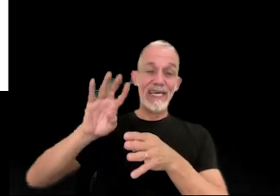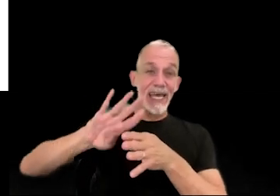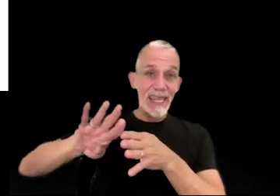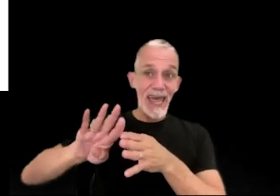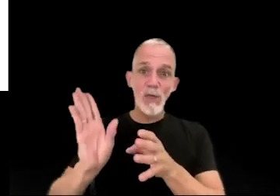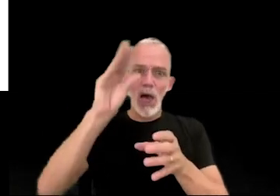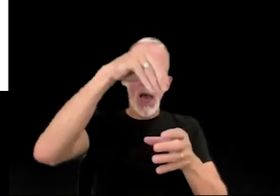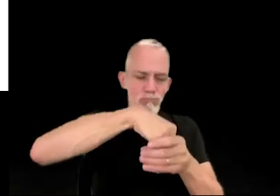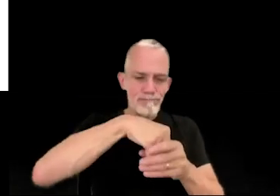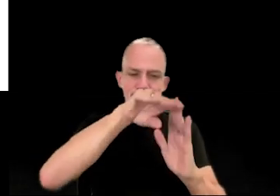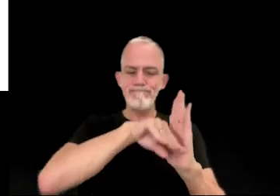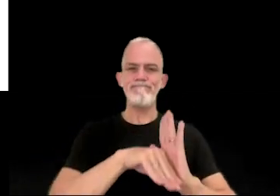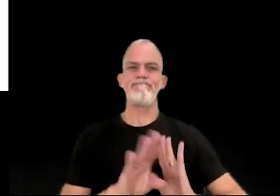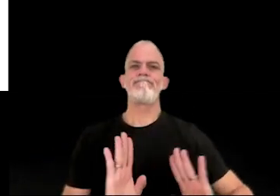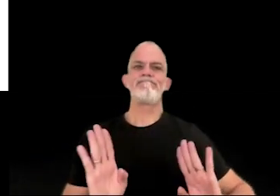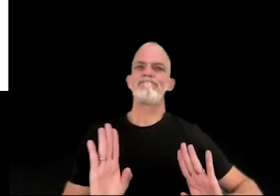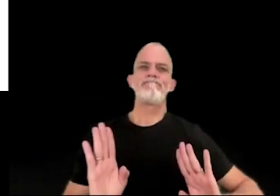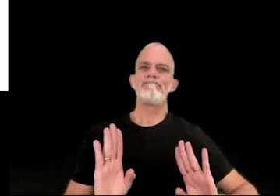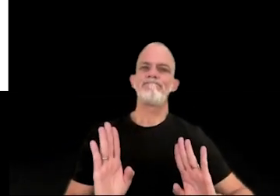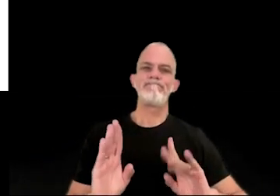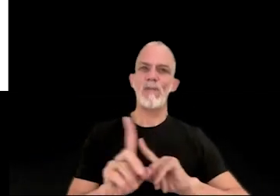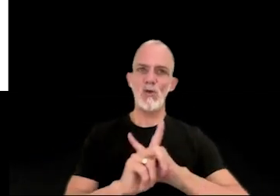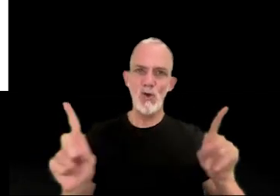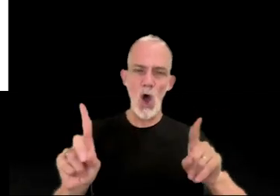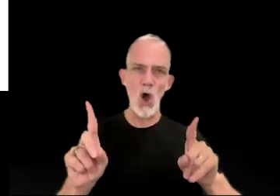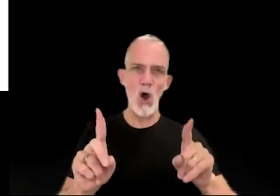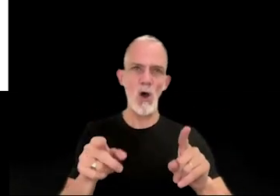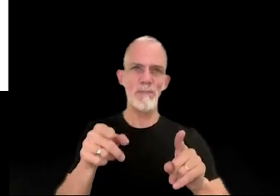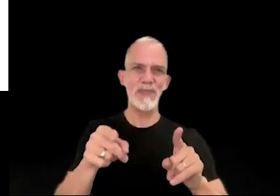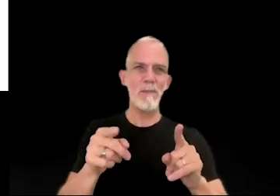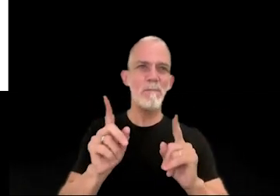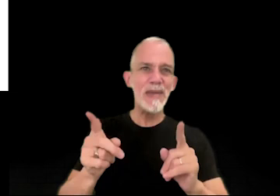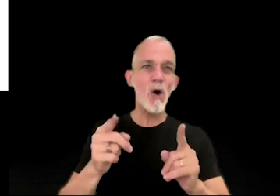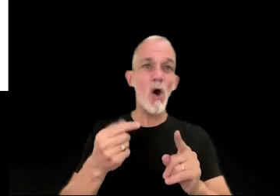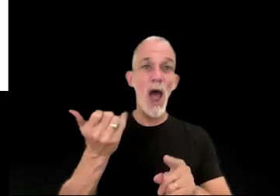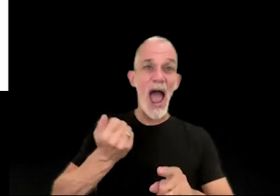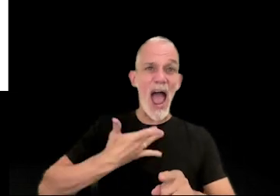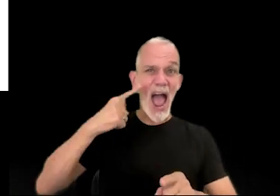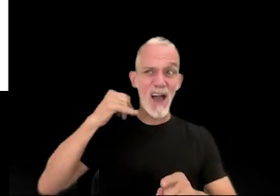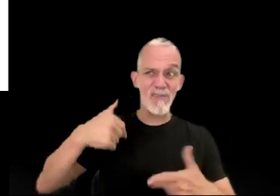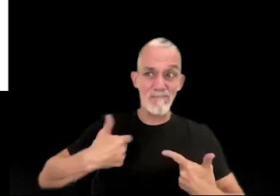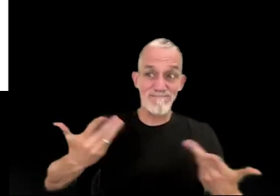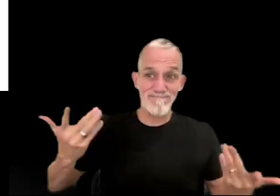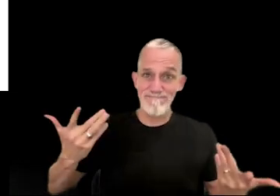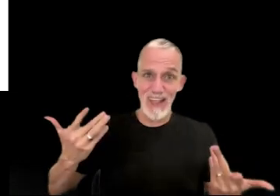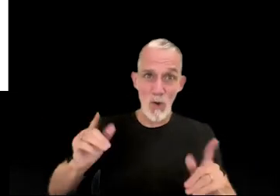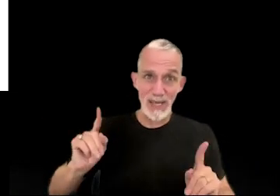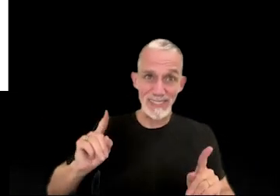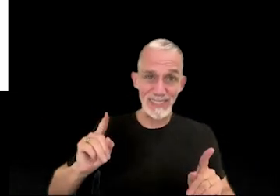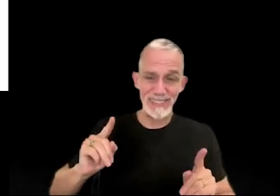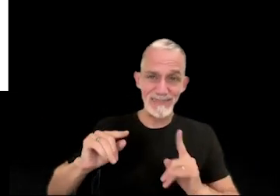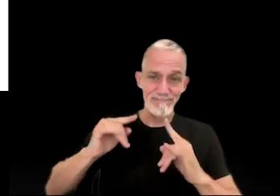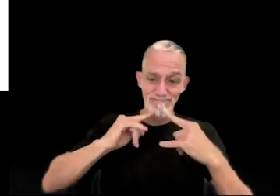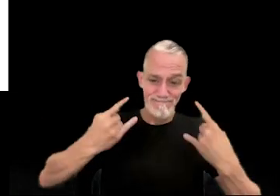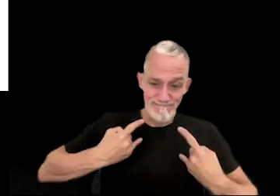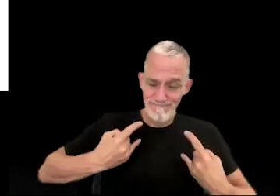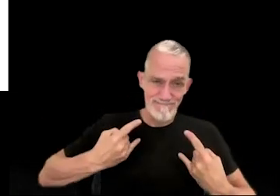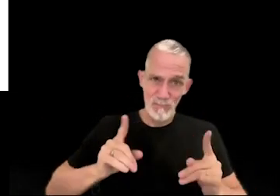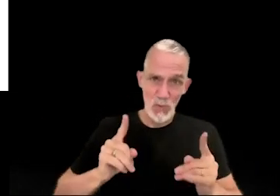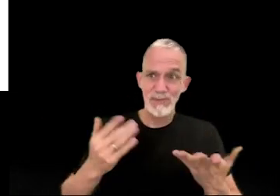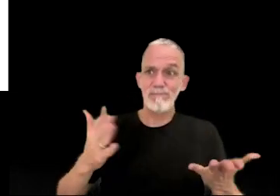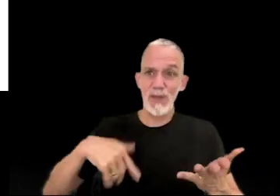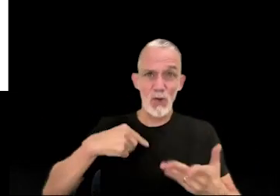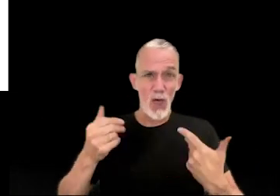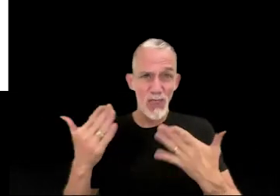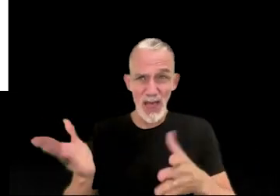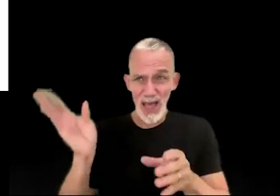la órbita de la aplicación, percepción y fiscalización de la AFIP. Por eso no estaríamos en condiciones de ofrecer un